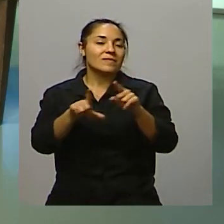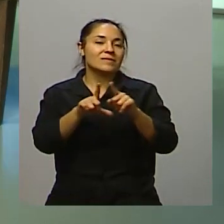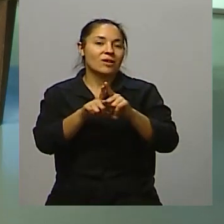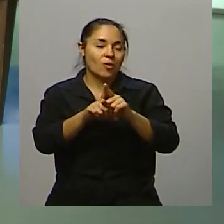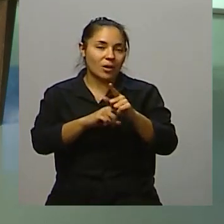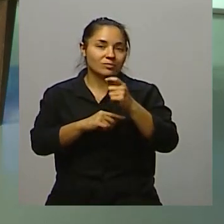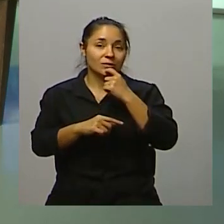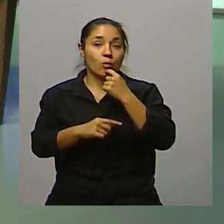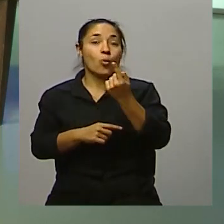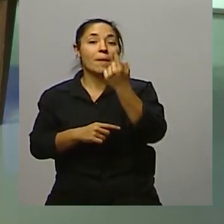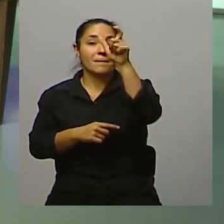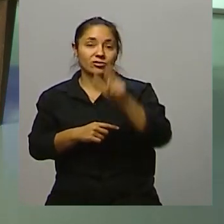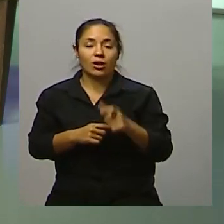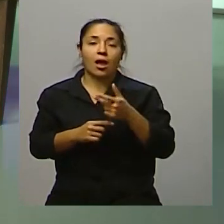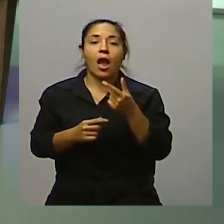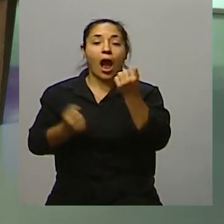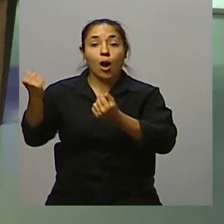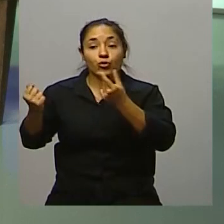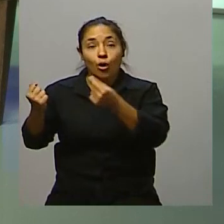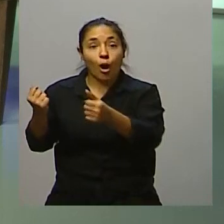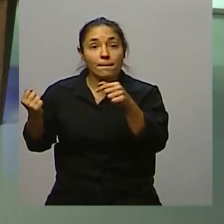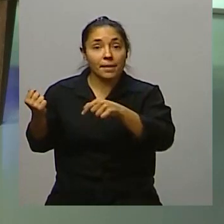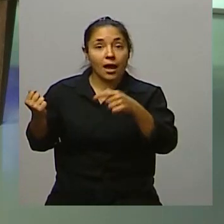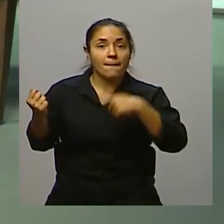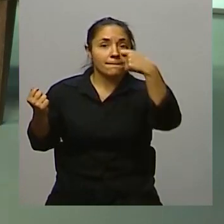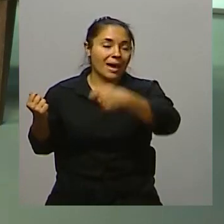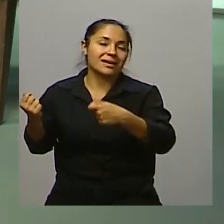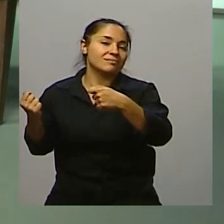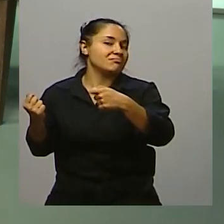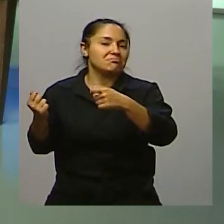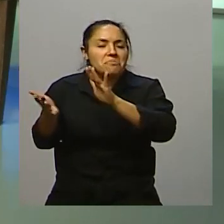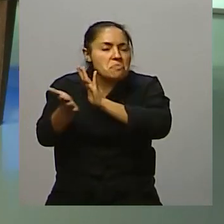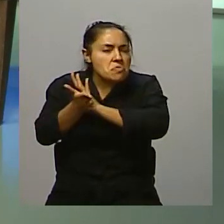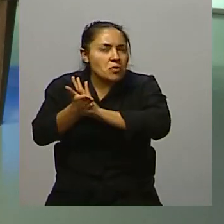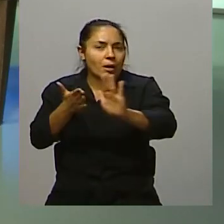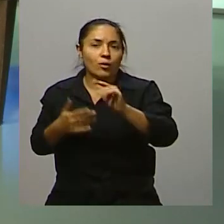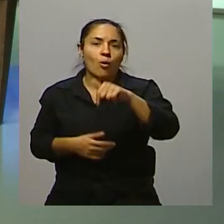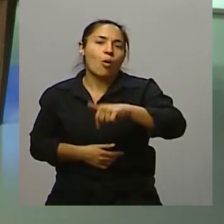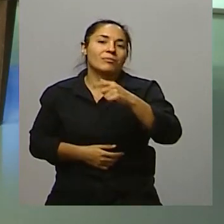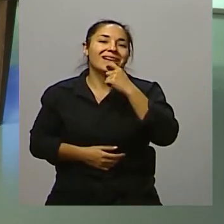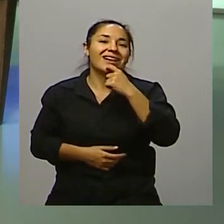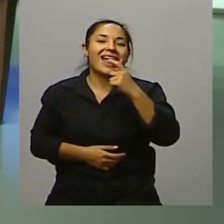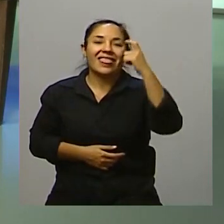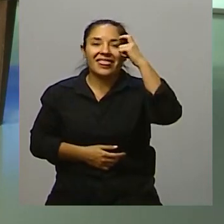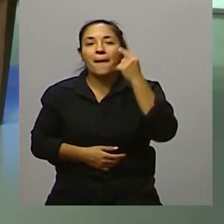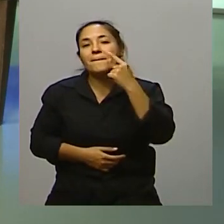que si una persona va a comprar hoy un vehículo, quizás lo compra, paga un vehículo 0 kilómetros, hoy más o menos $10.000, por decir un